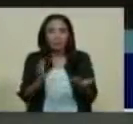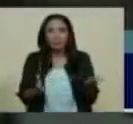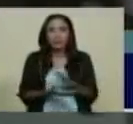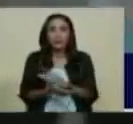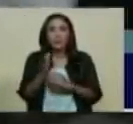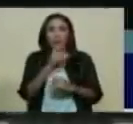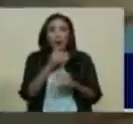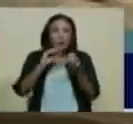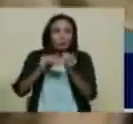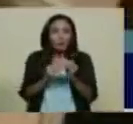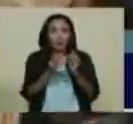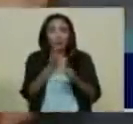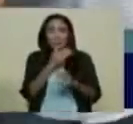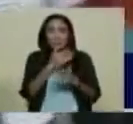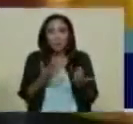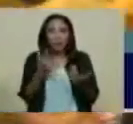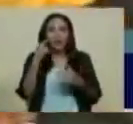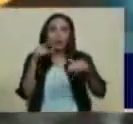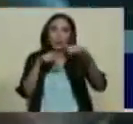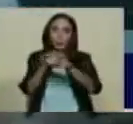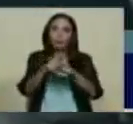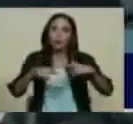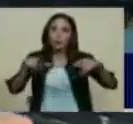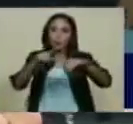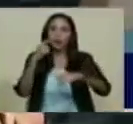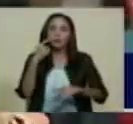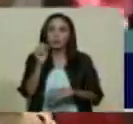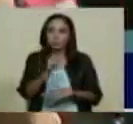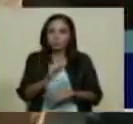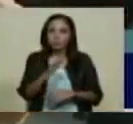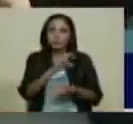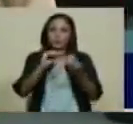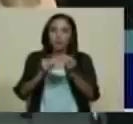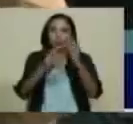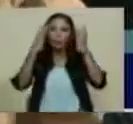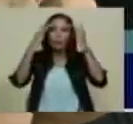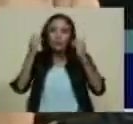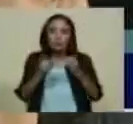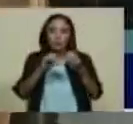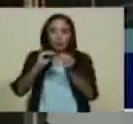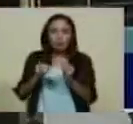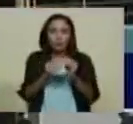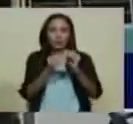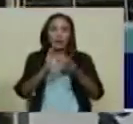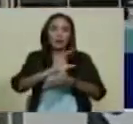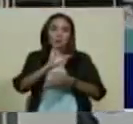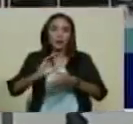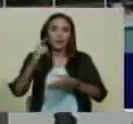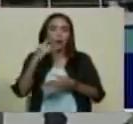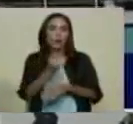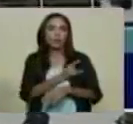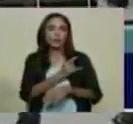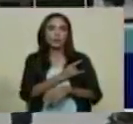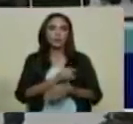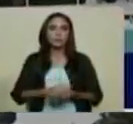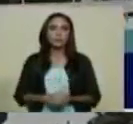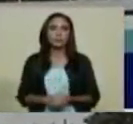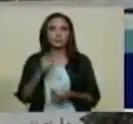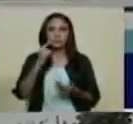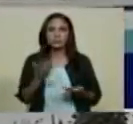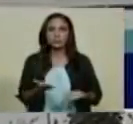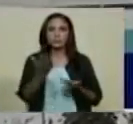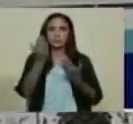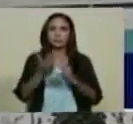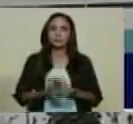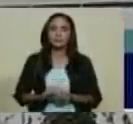conocimiento. Y es por ello que esta universidad nace con una especialización única,